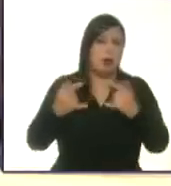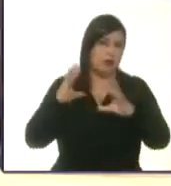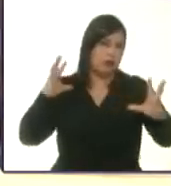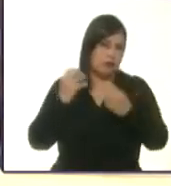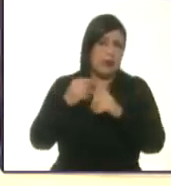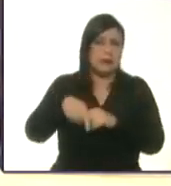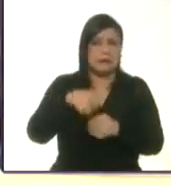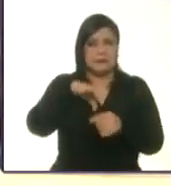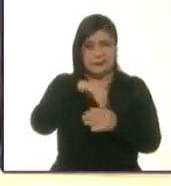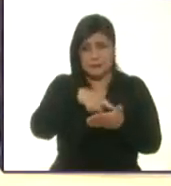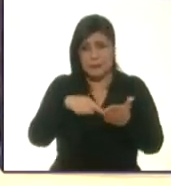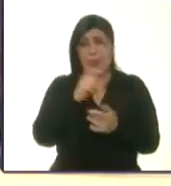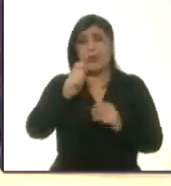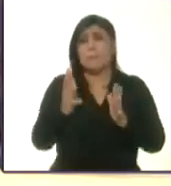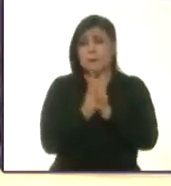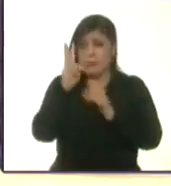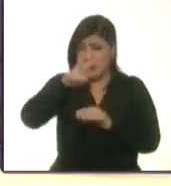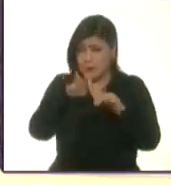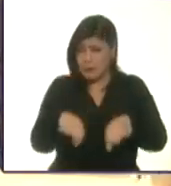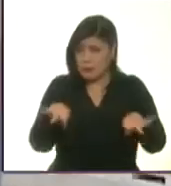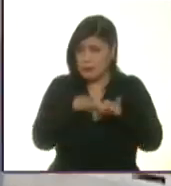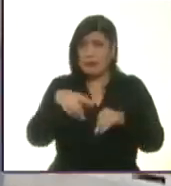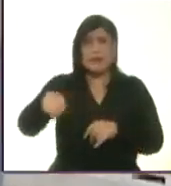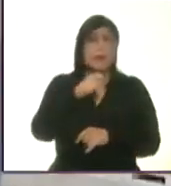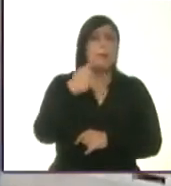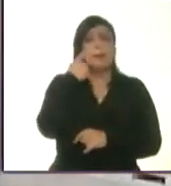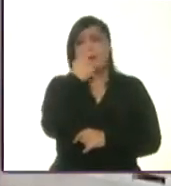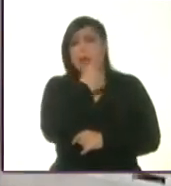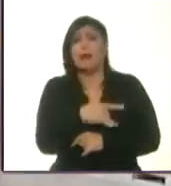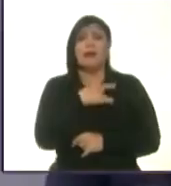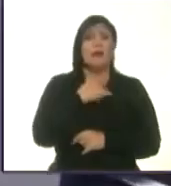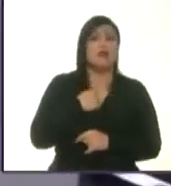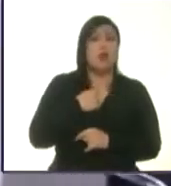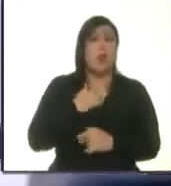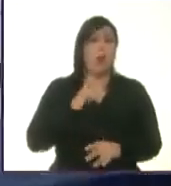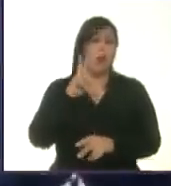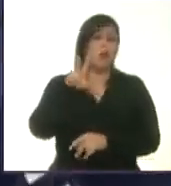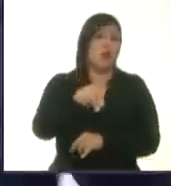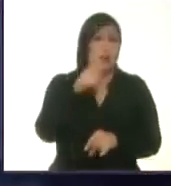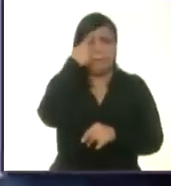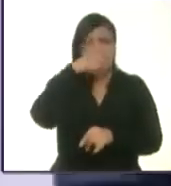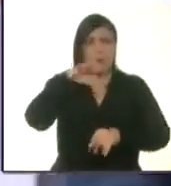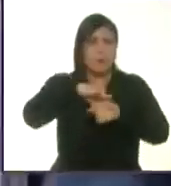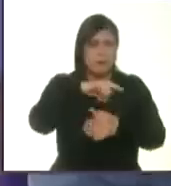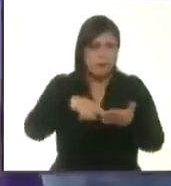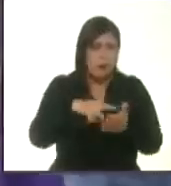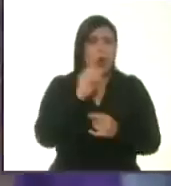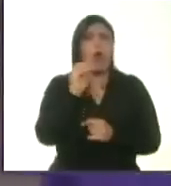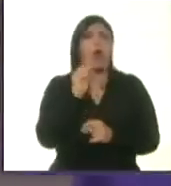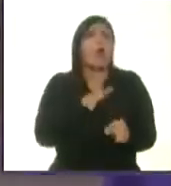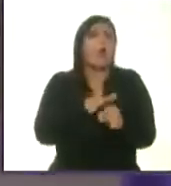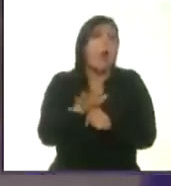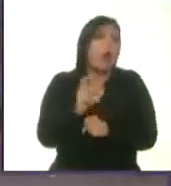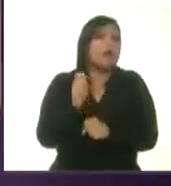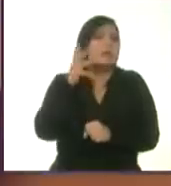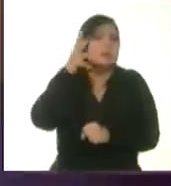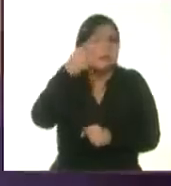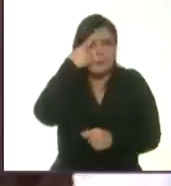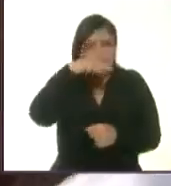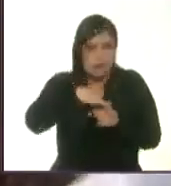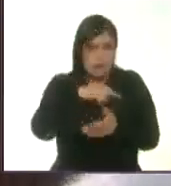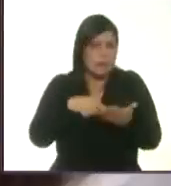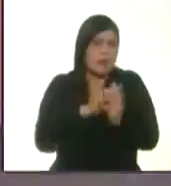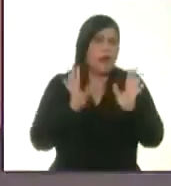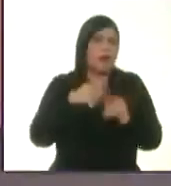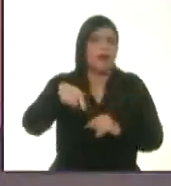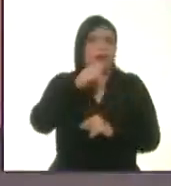participación es importante nadie puede coartar tu derecho a votar ni a decidir el destino de tu sufragio recuerda que es universal